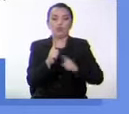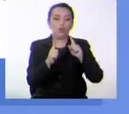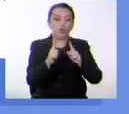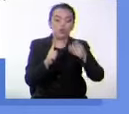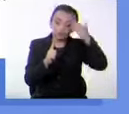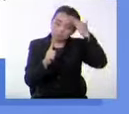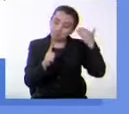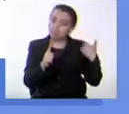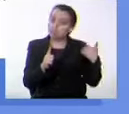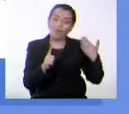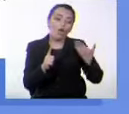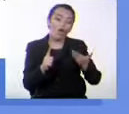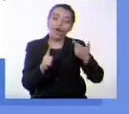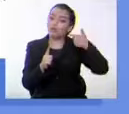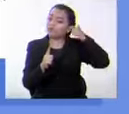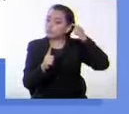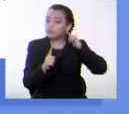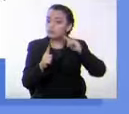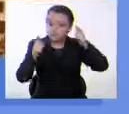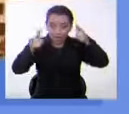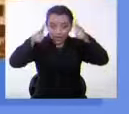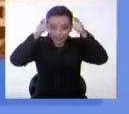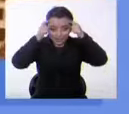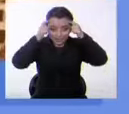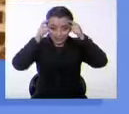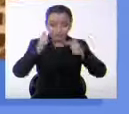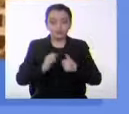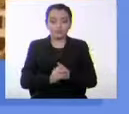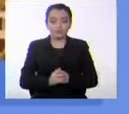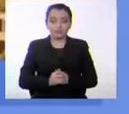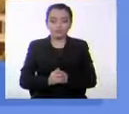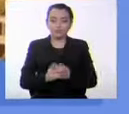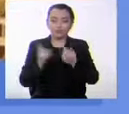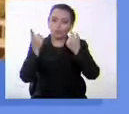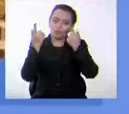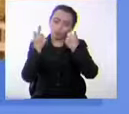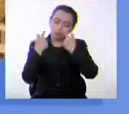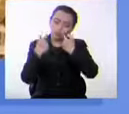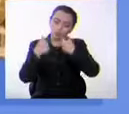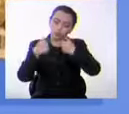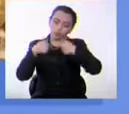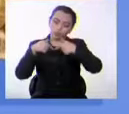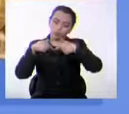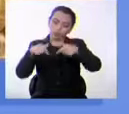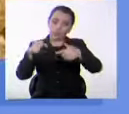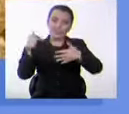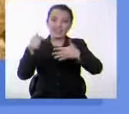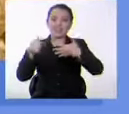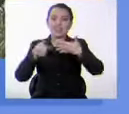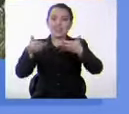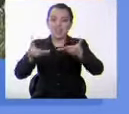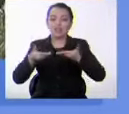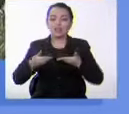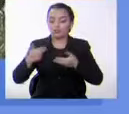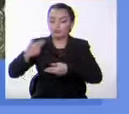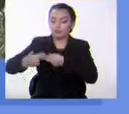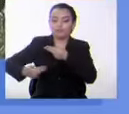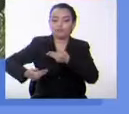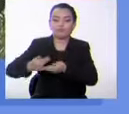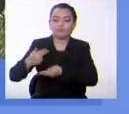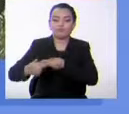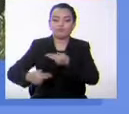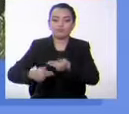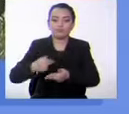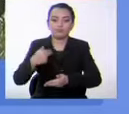reina, cargo habitualmente vitalicio al que se accede por derecho y de forma hereditaria y puede llevar a